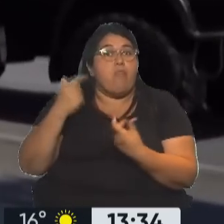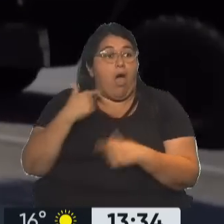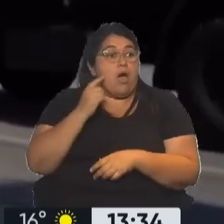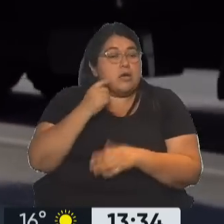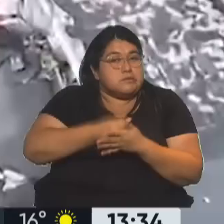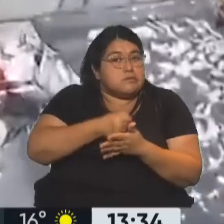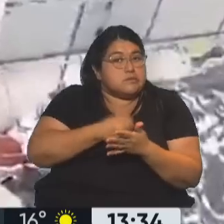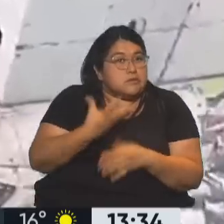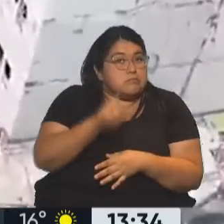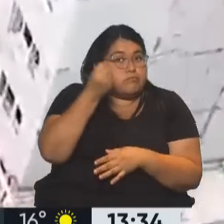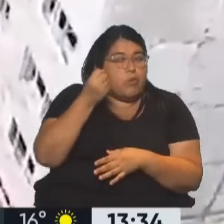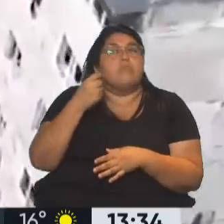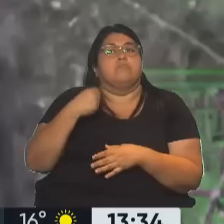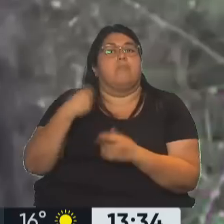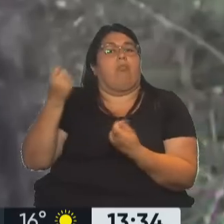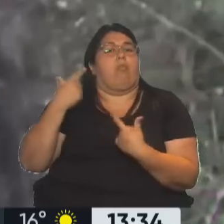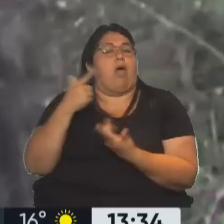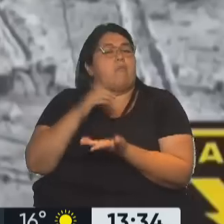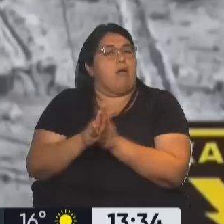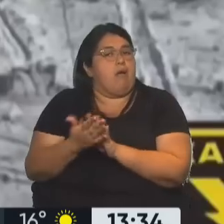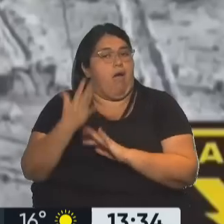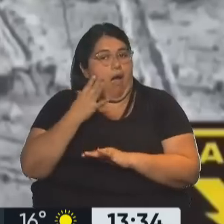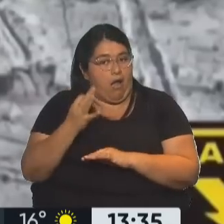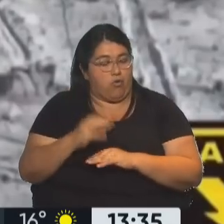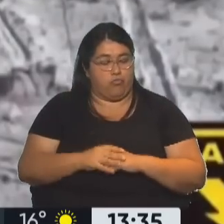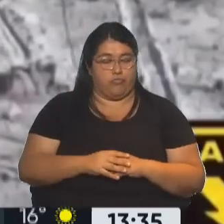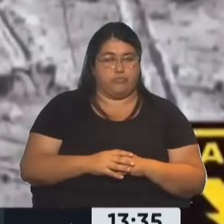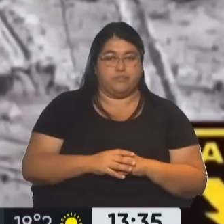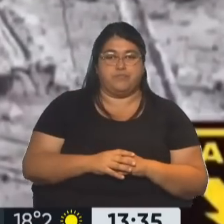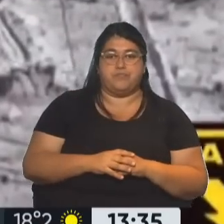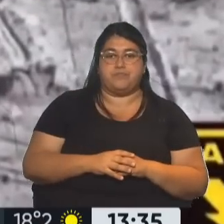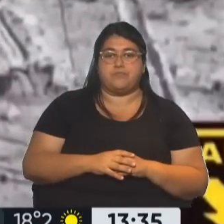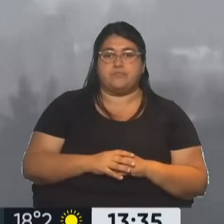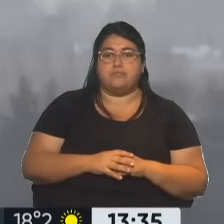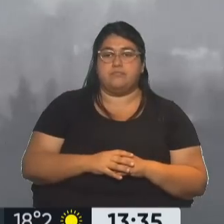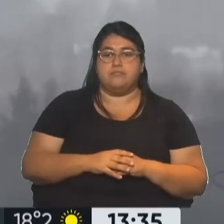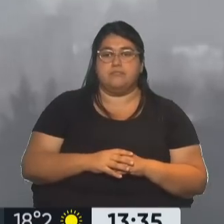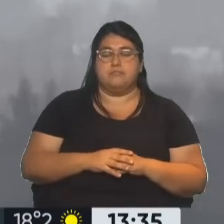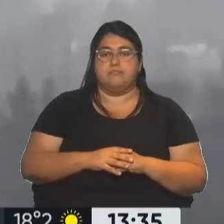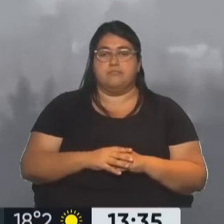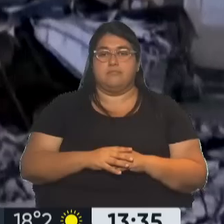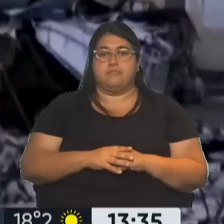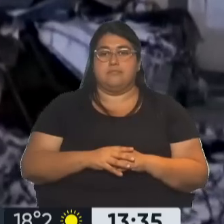una cruenta guerra de desgaste en la que Rusia está empantanada.